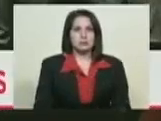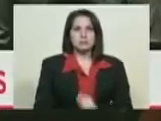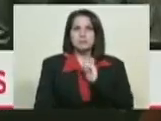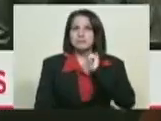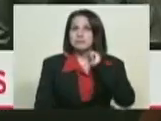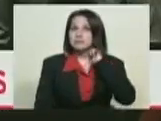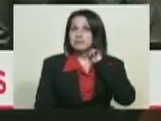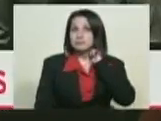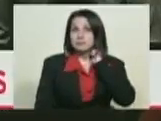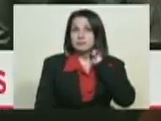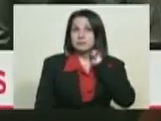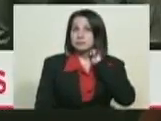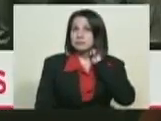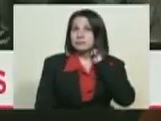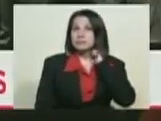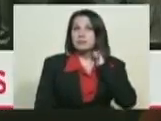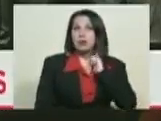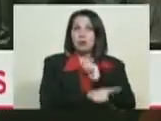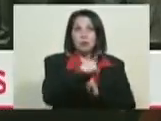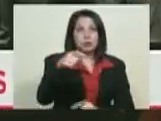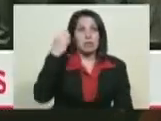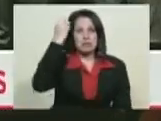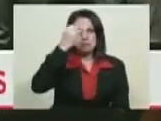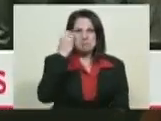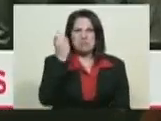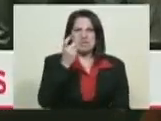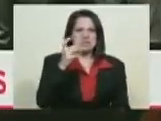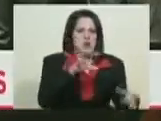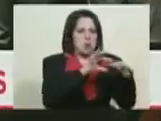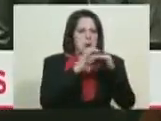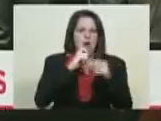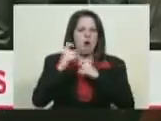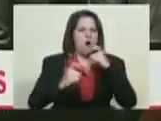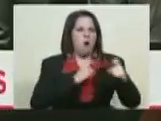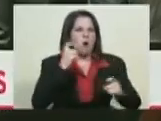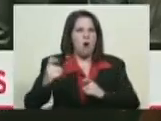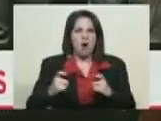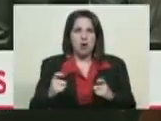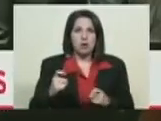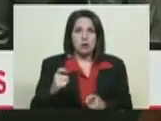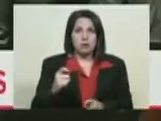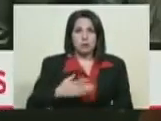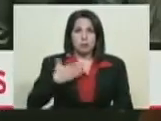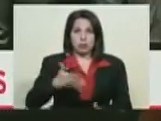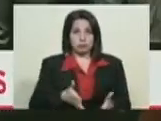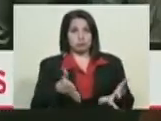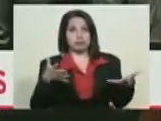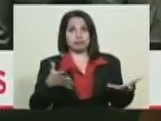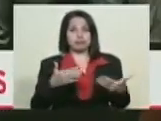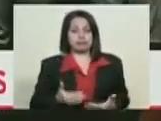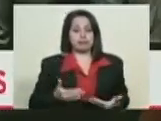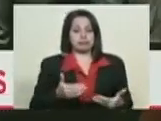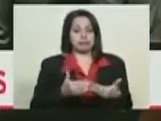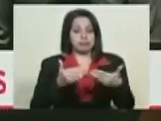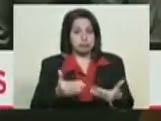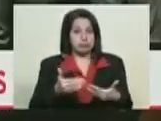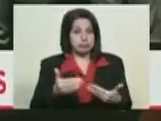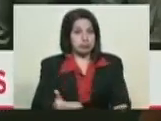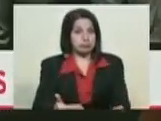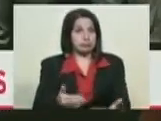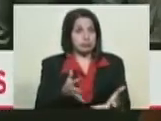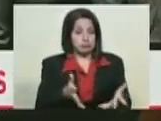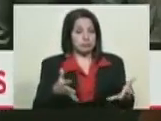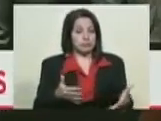¿Ustedes creen que si nosotros estuviéramos unidos en el odio, hubiéramos logrado todos los avances y todas las victorias